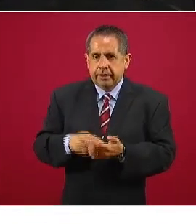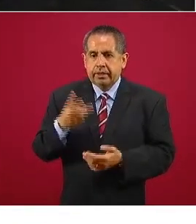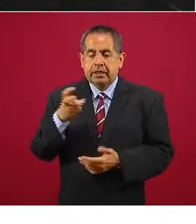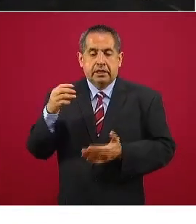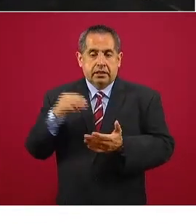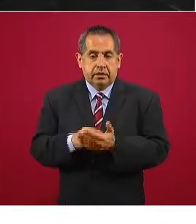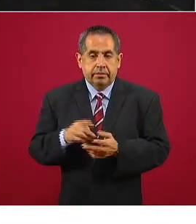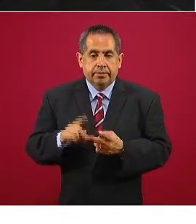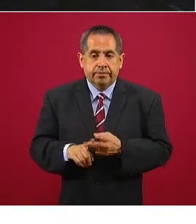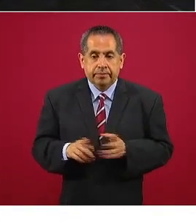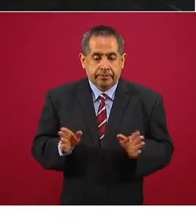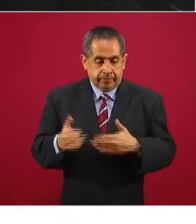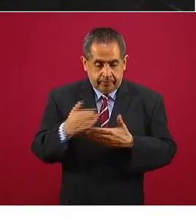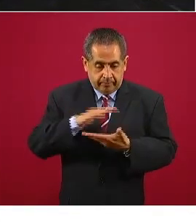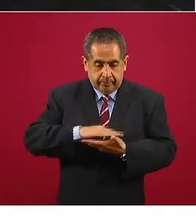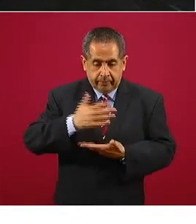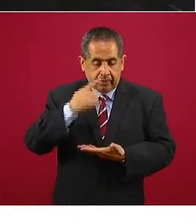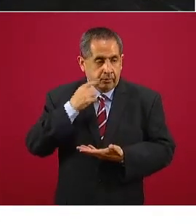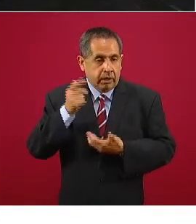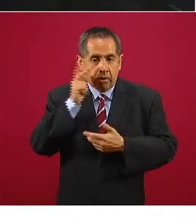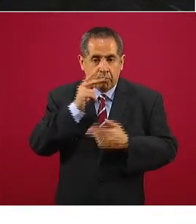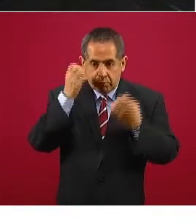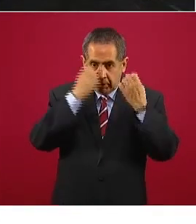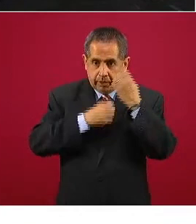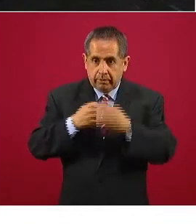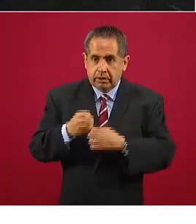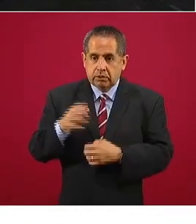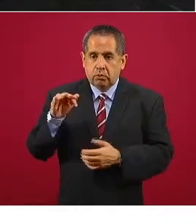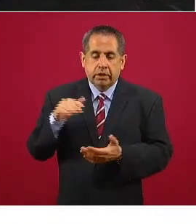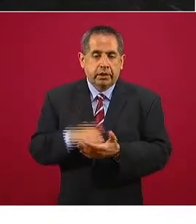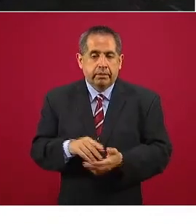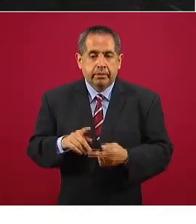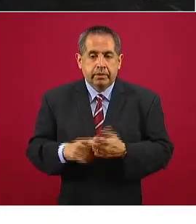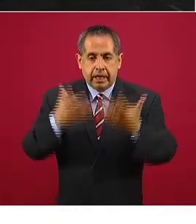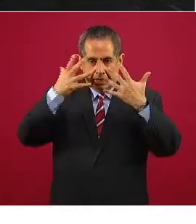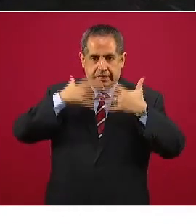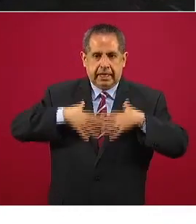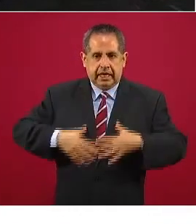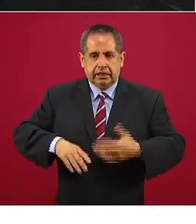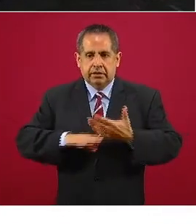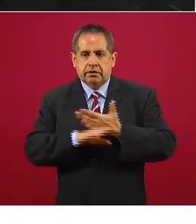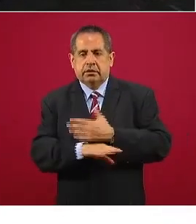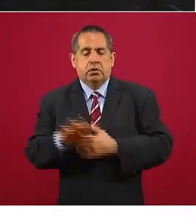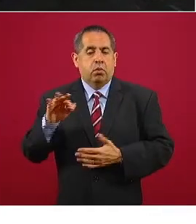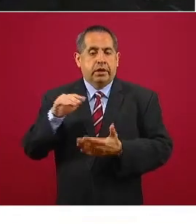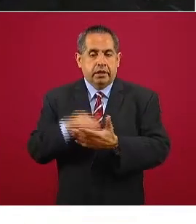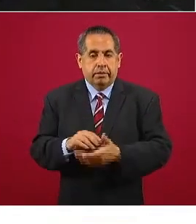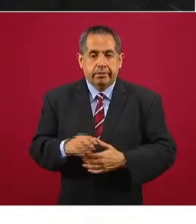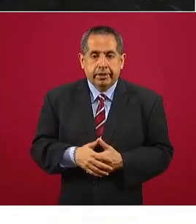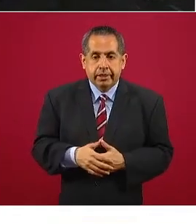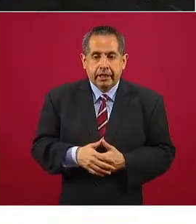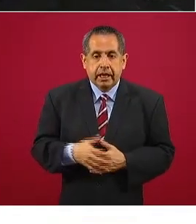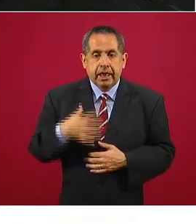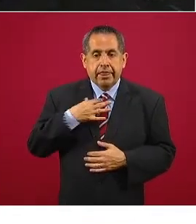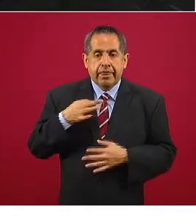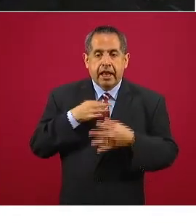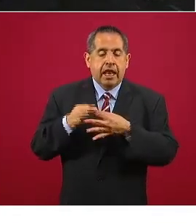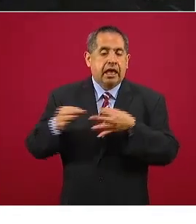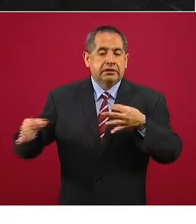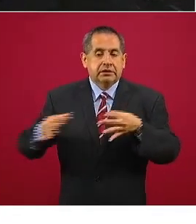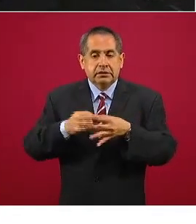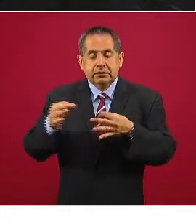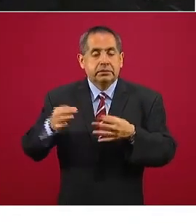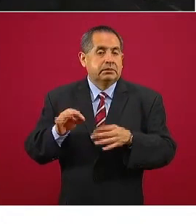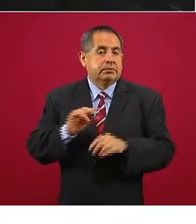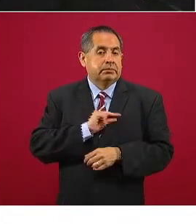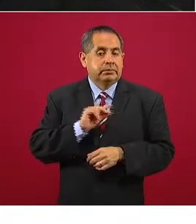pruebas 40,000, trajes de protección 27,200, metros cúbicos de tela especializada para